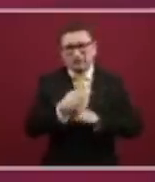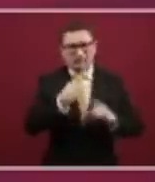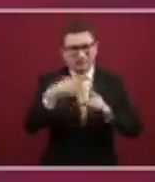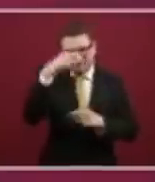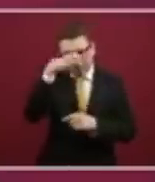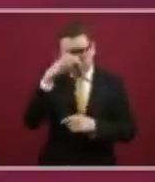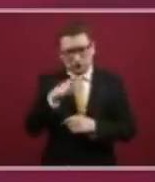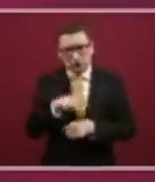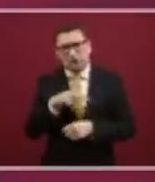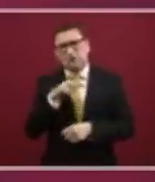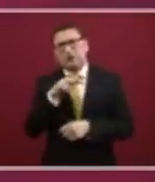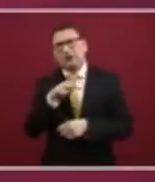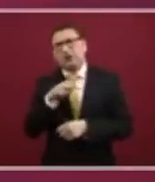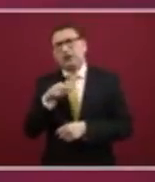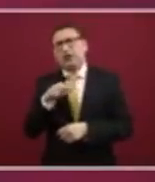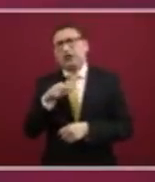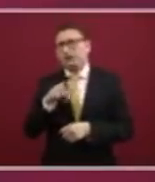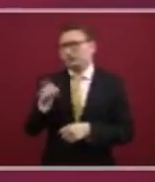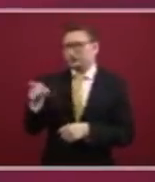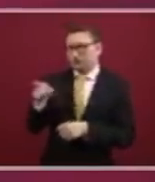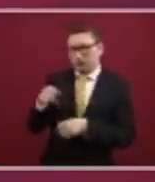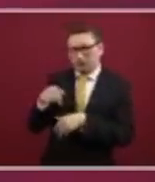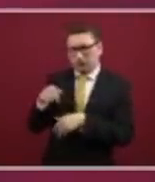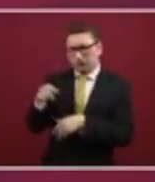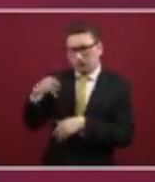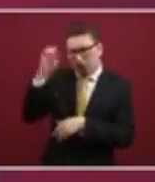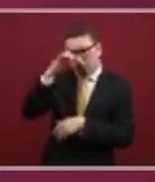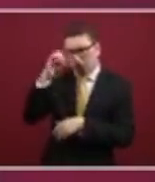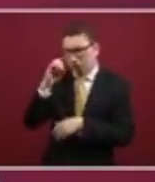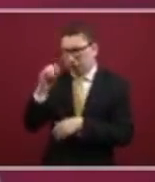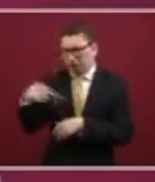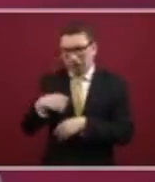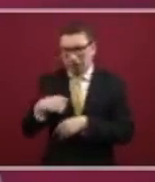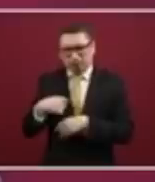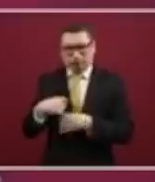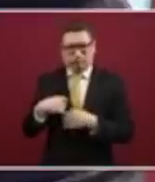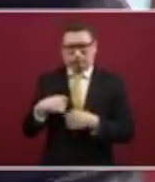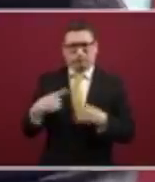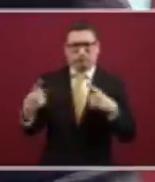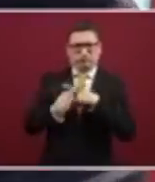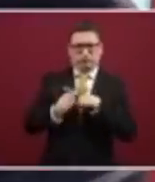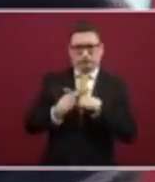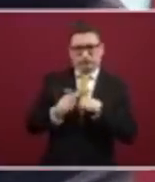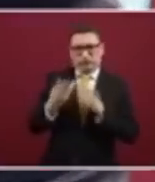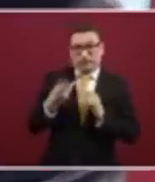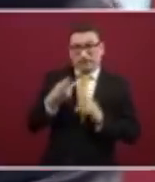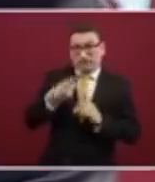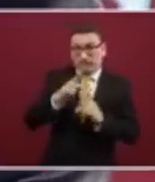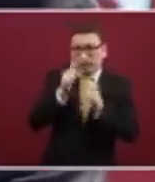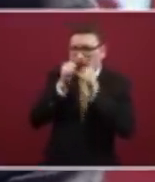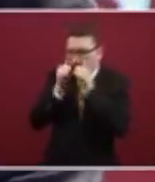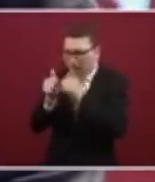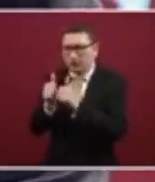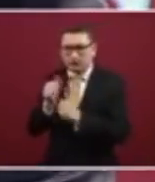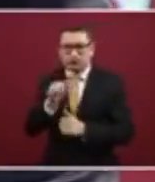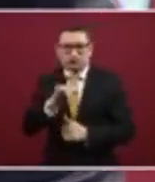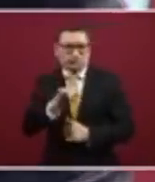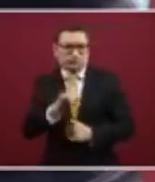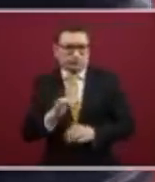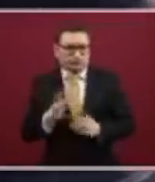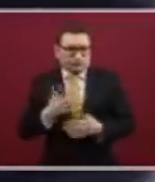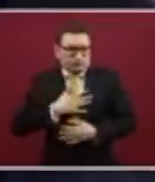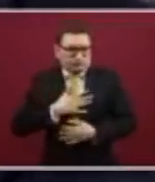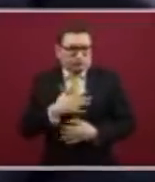Entonces, en eso no coincido, como en otras cosas, pero sí escucho a la gente y